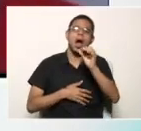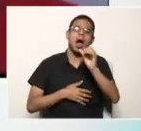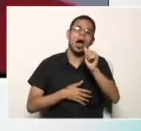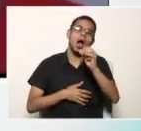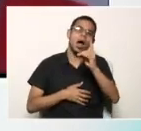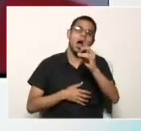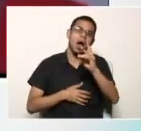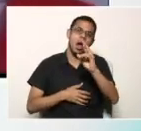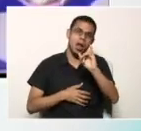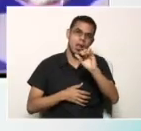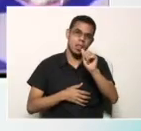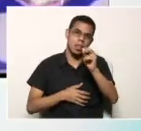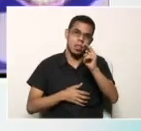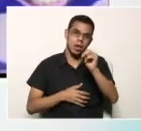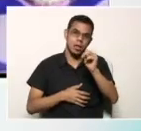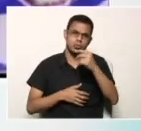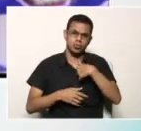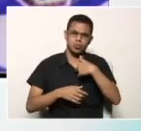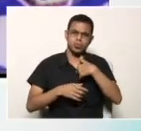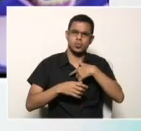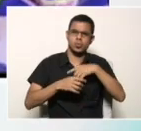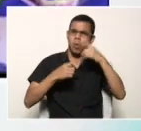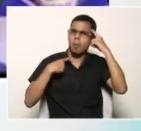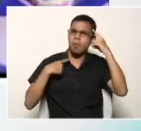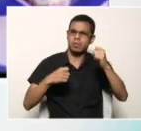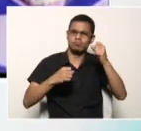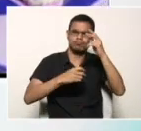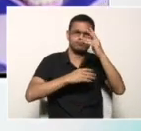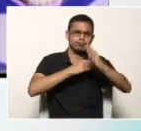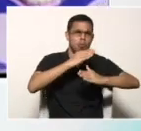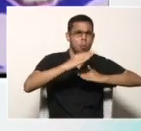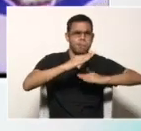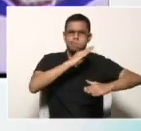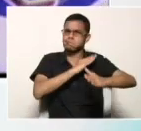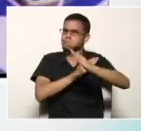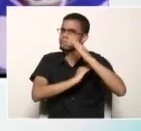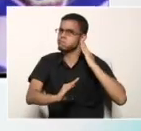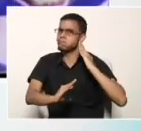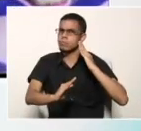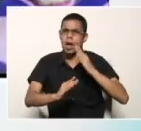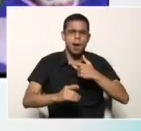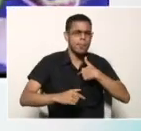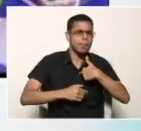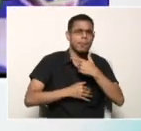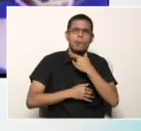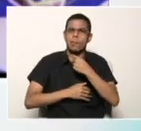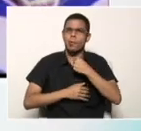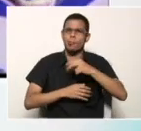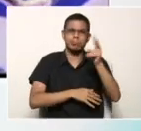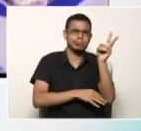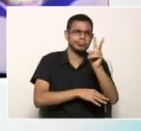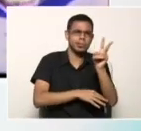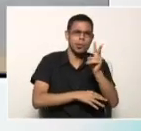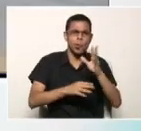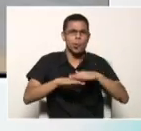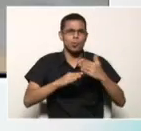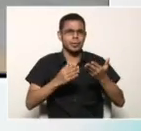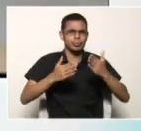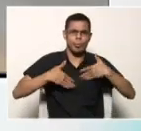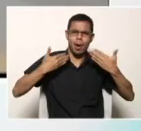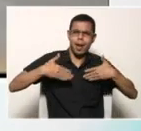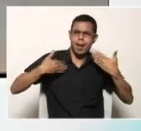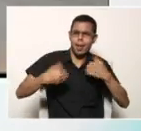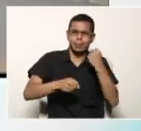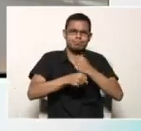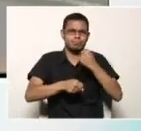la Selección Nacional de Taekwondo. Yo estoy orgullosa de representar a mi país. Me gusta mi país por ser gente, muy alegre, trabajadora, luchadora.